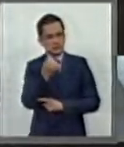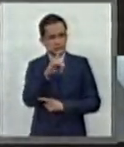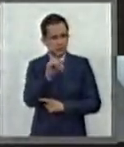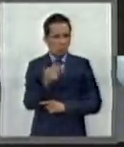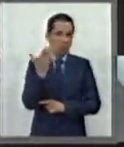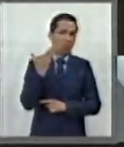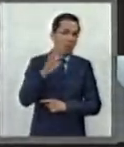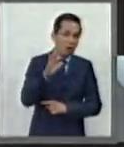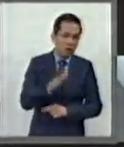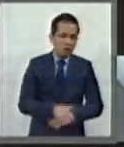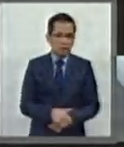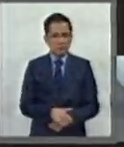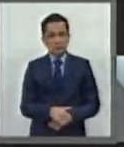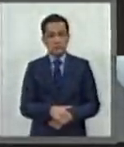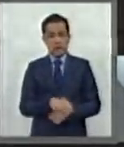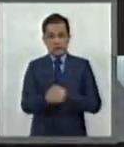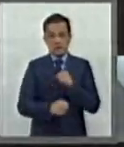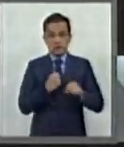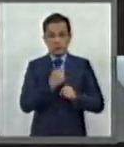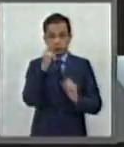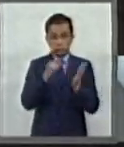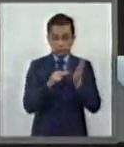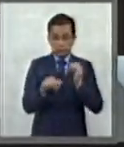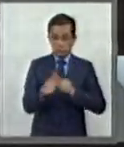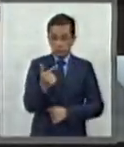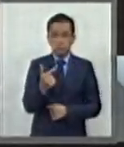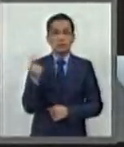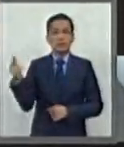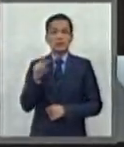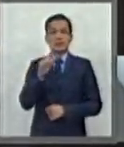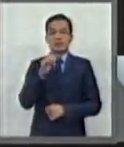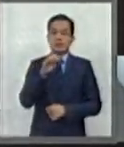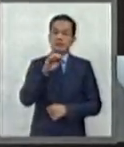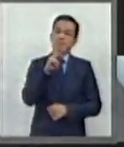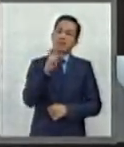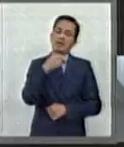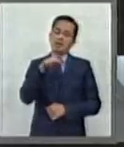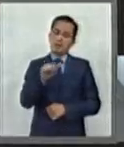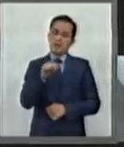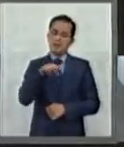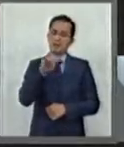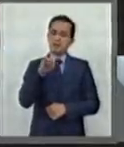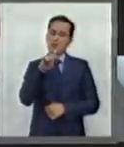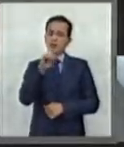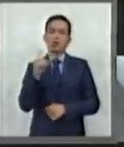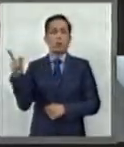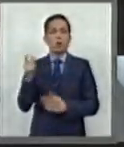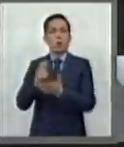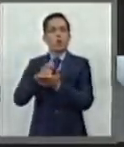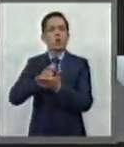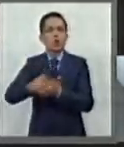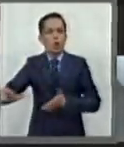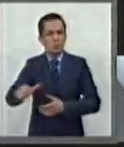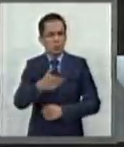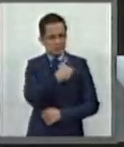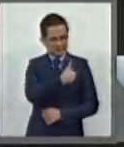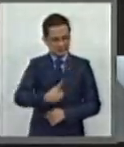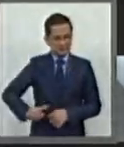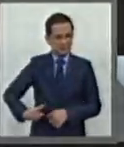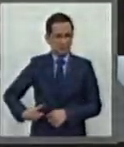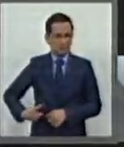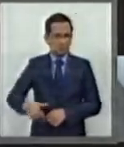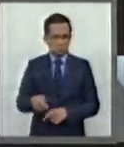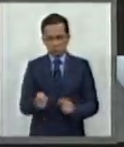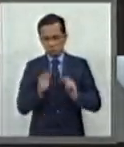el 2012, Peña Nieto compró una presidencia y desde entonces incurrió en